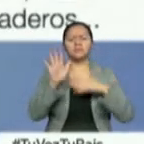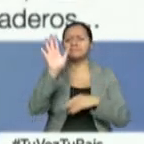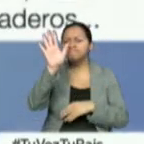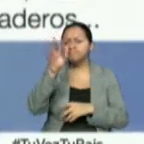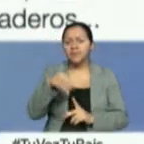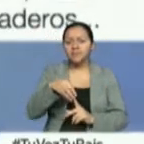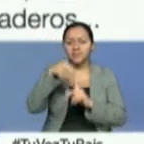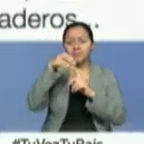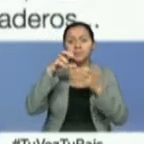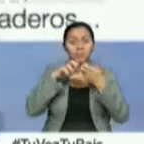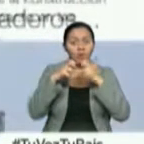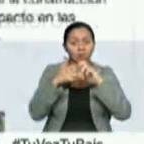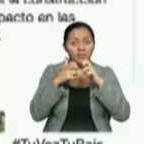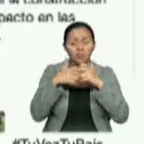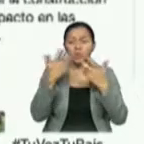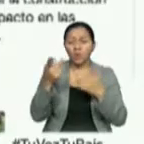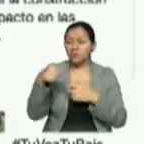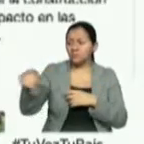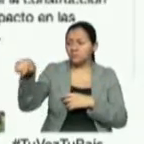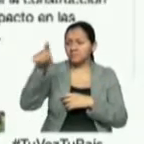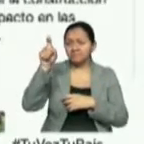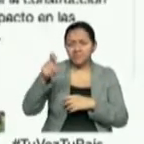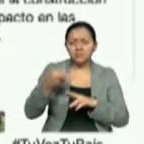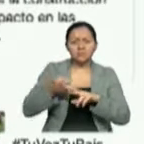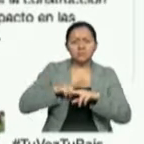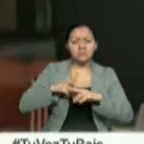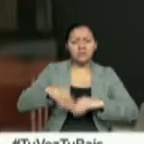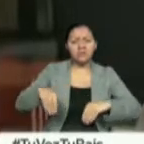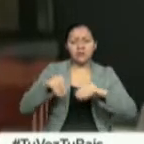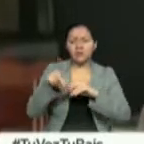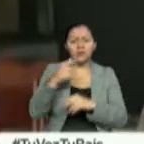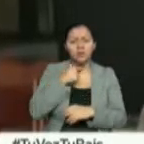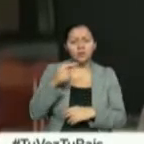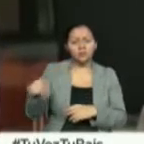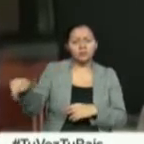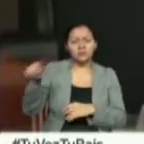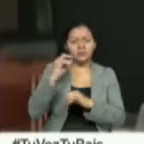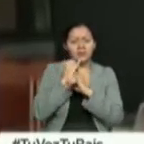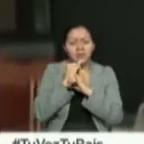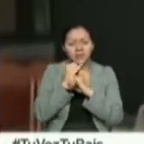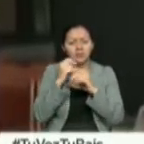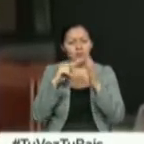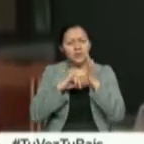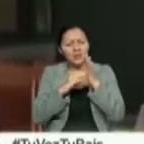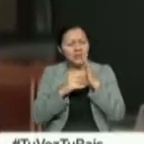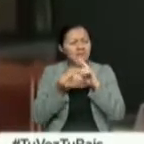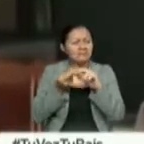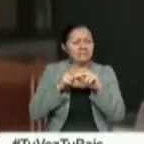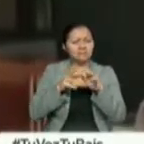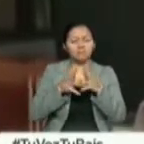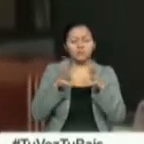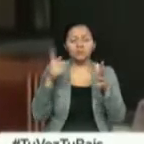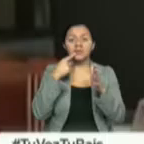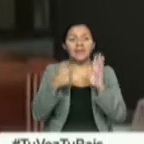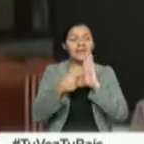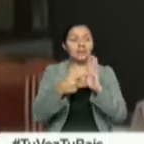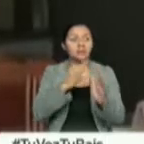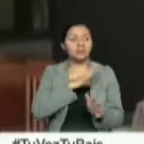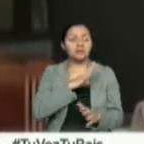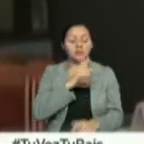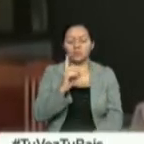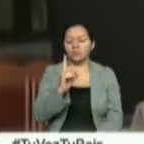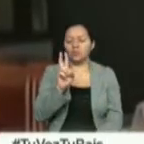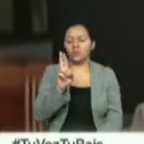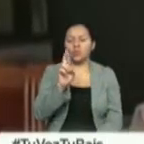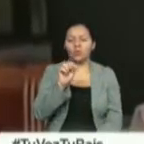problema de verdaderos constructores es la especulación del suelo esto refiriéndose a un ejemplo planteado por silverio durán titular